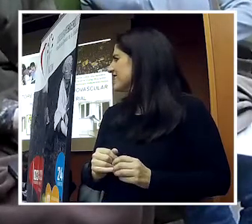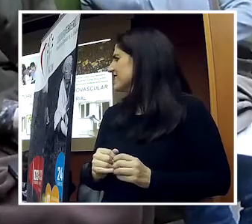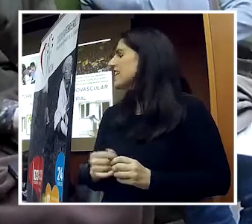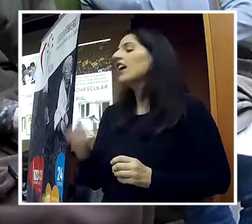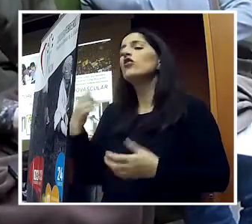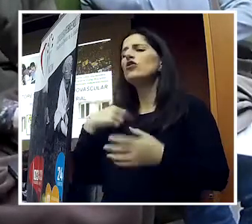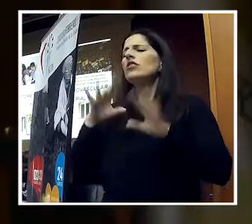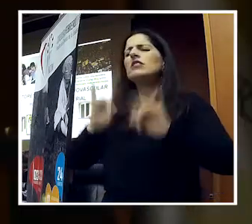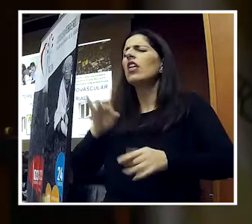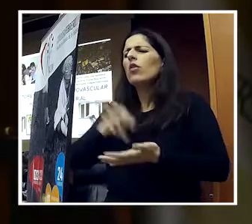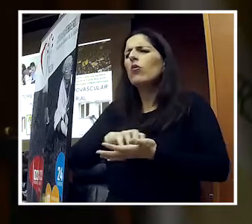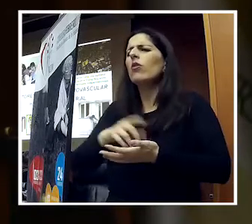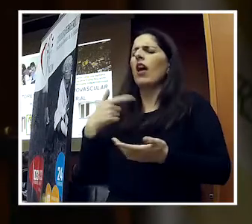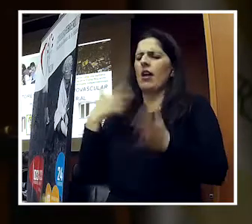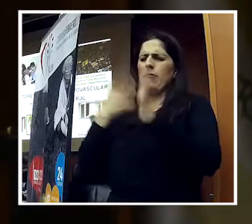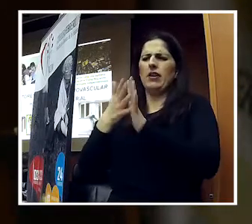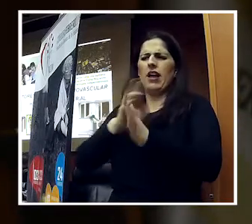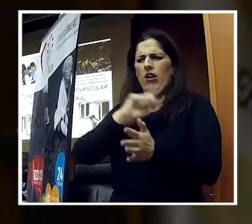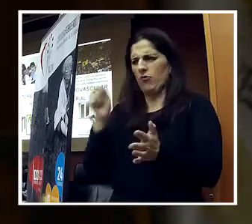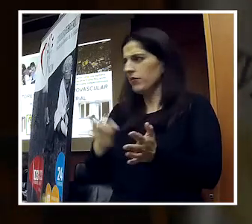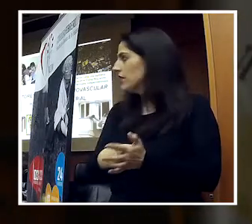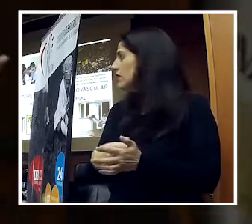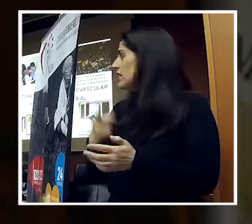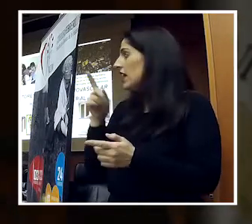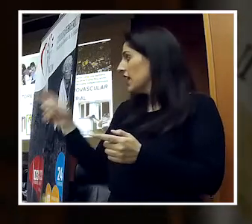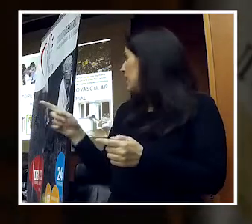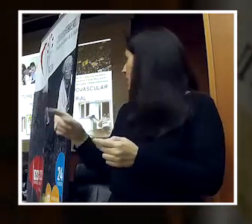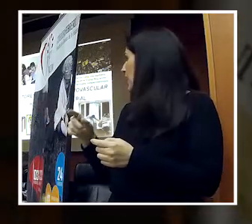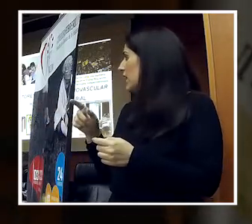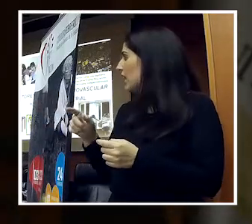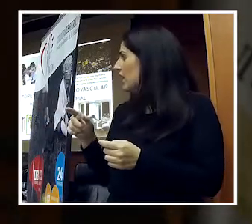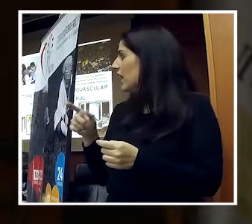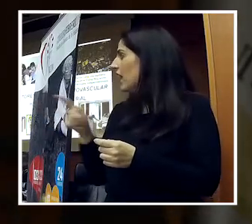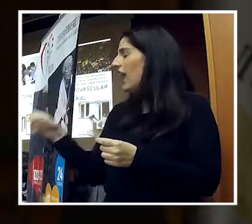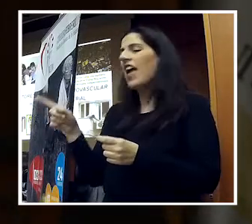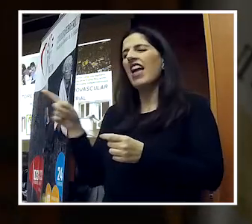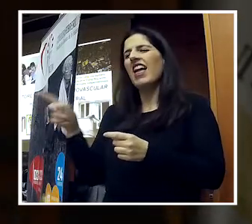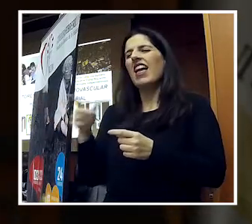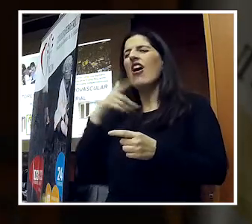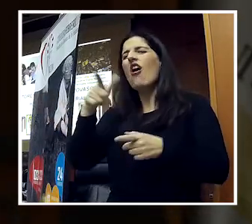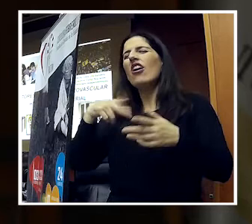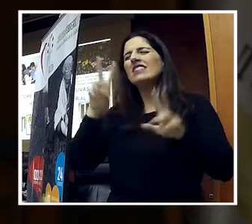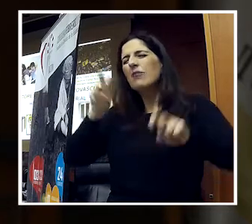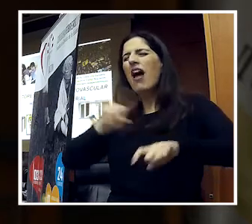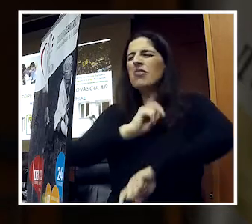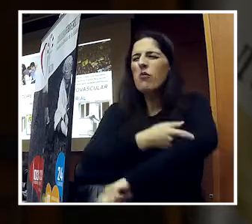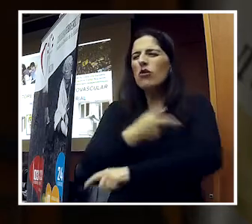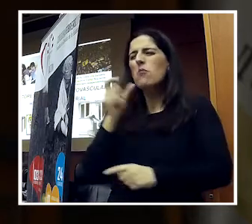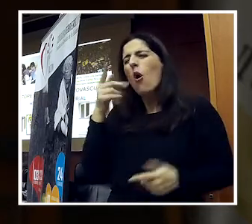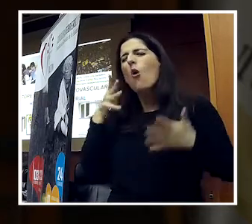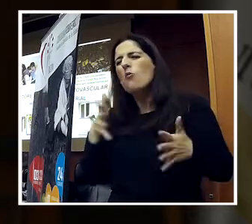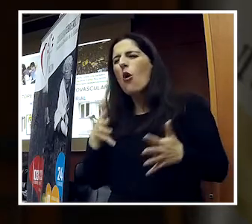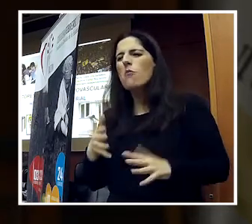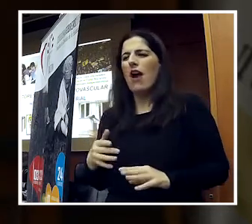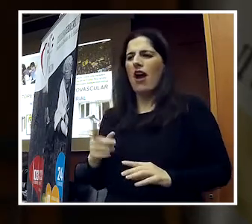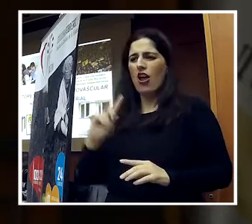Sin duda vamos a hablar de esto, pero fijaros que esto, que puede parecer en principio, bueno, pues algo humorístico, pues no creáis que